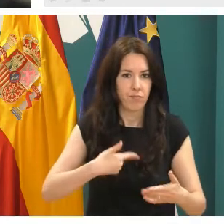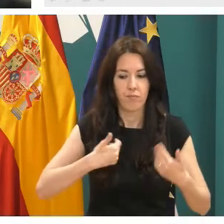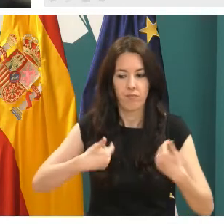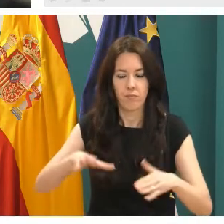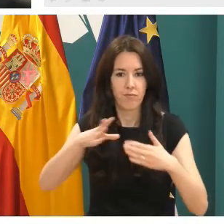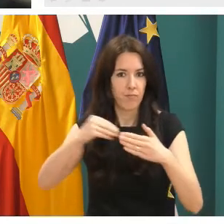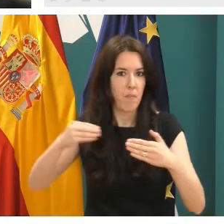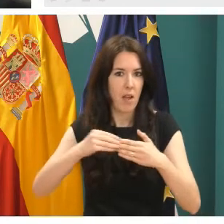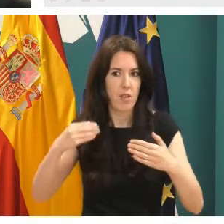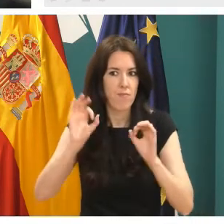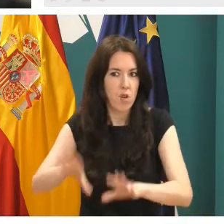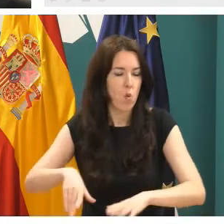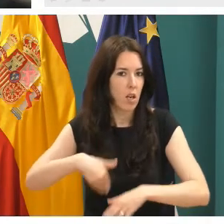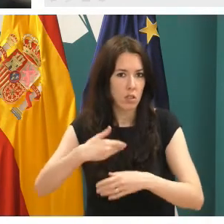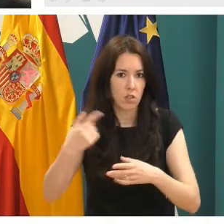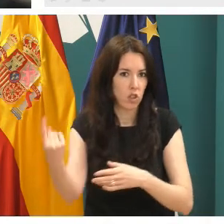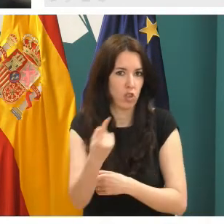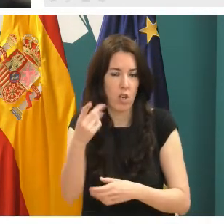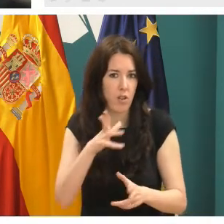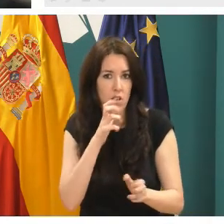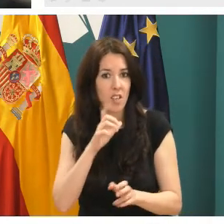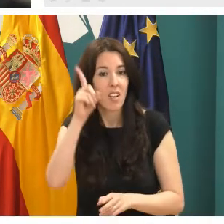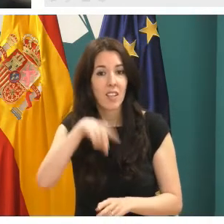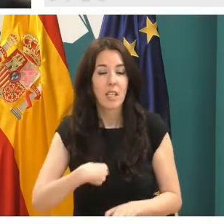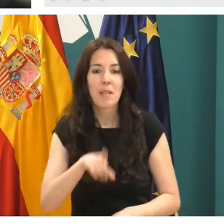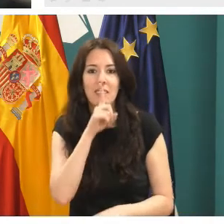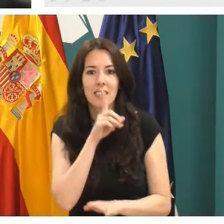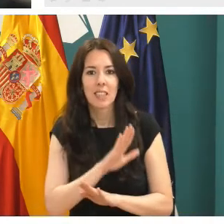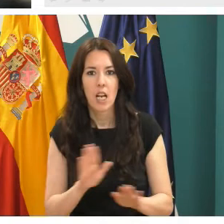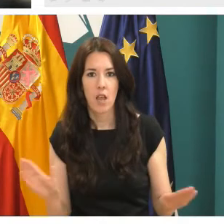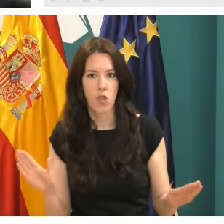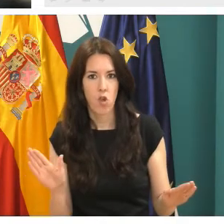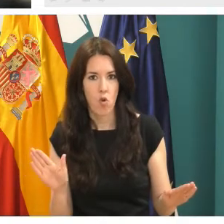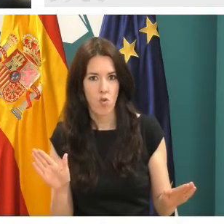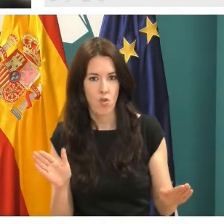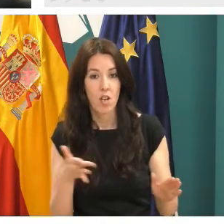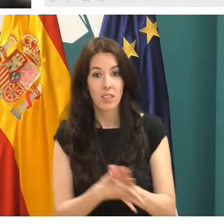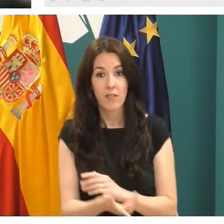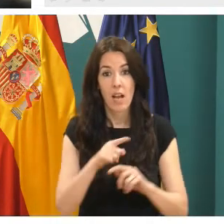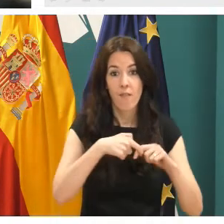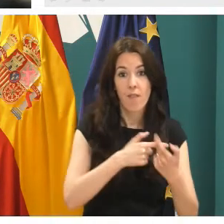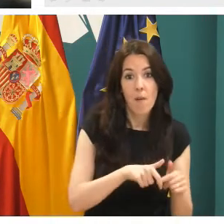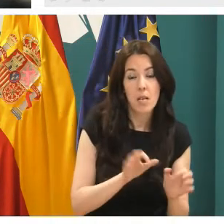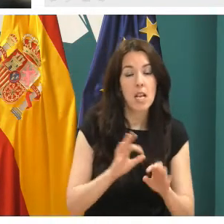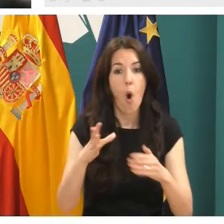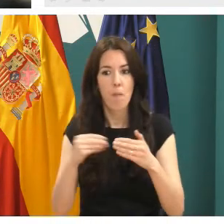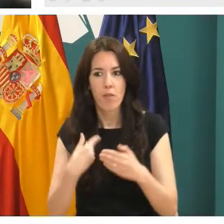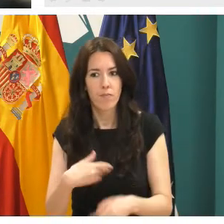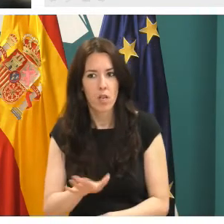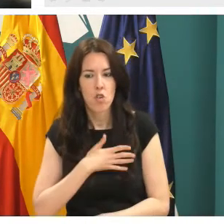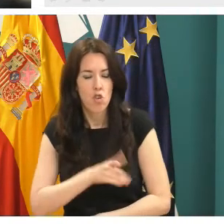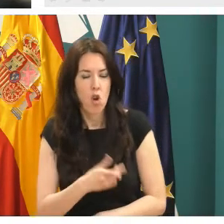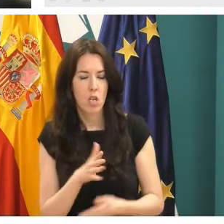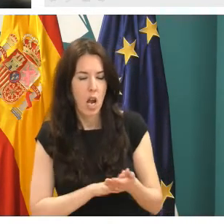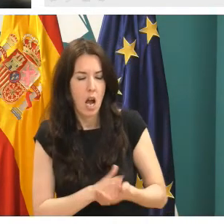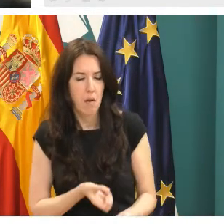paciente en una situación de soledad tremenda, y la conspiración del silencio, que es cuando la familia o el paciente no quieren hablar de lo que ocurre, no